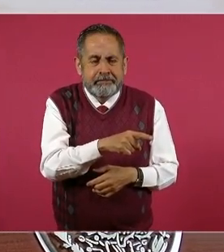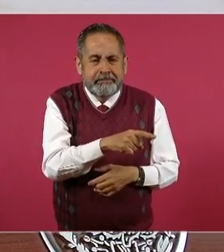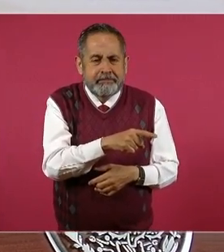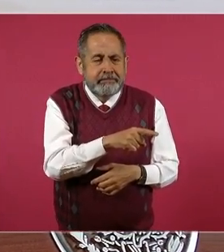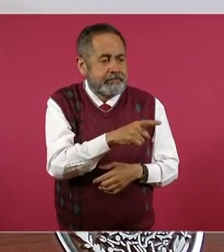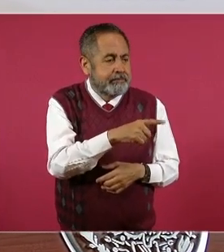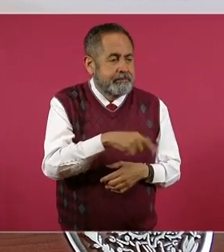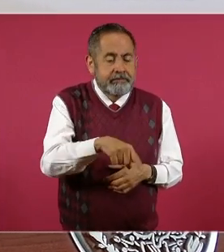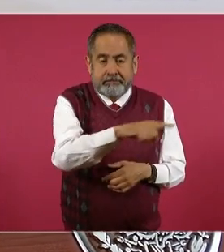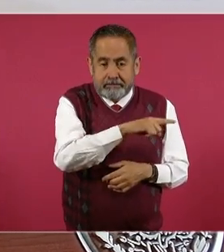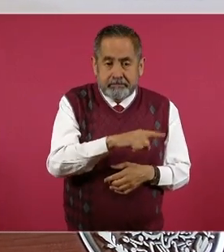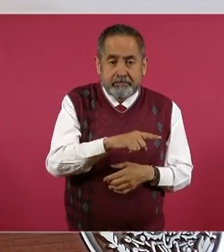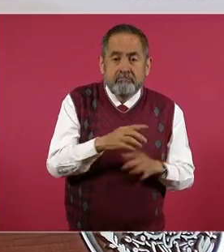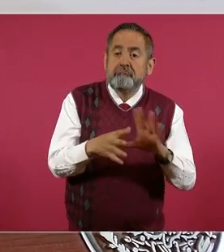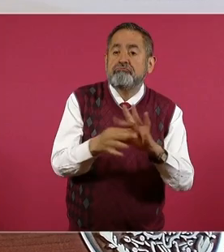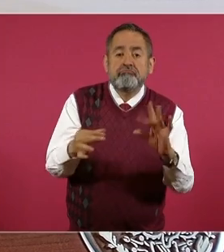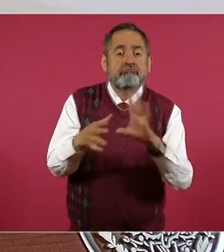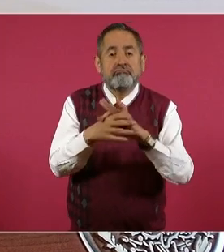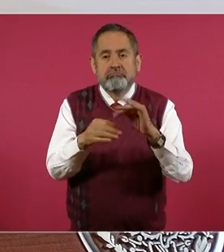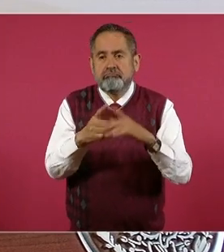nos hicieron creer